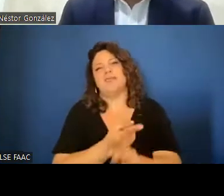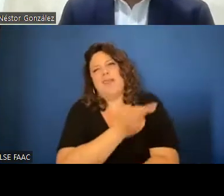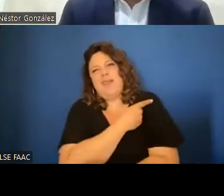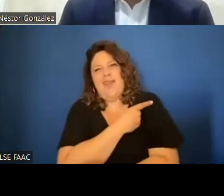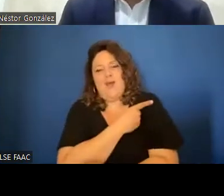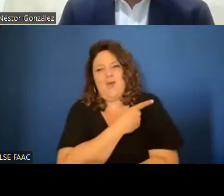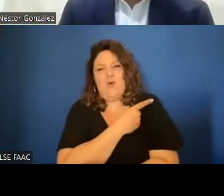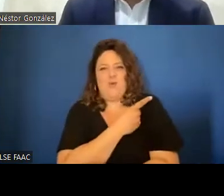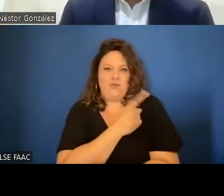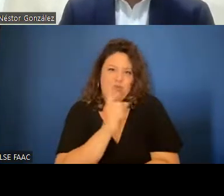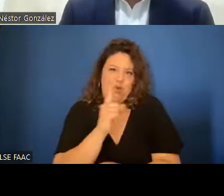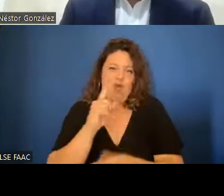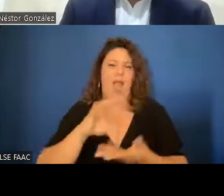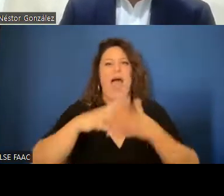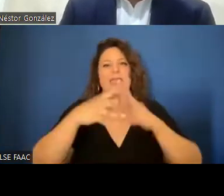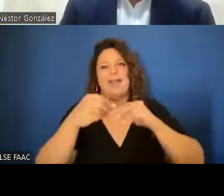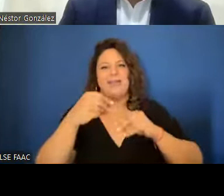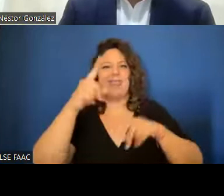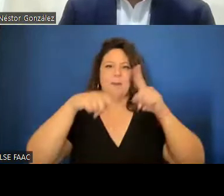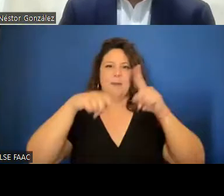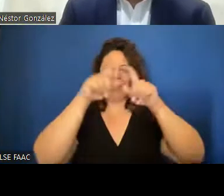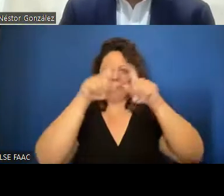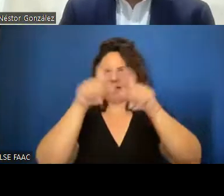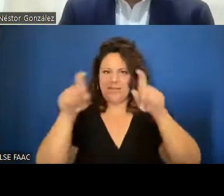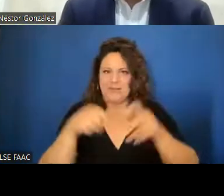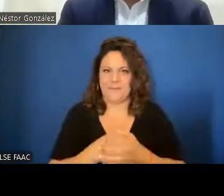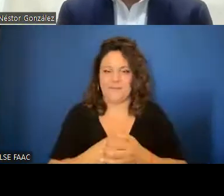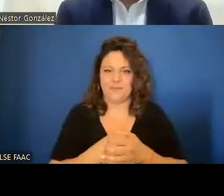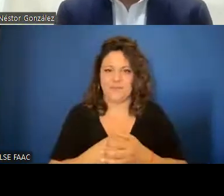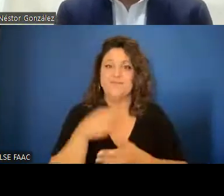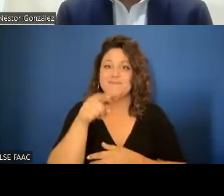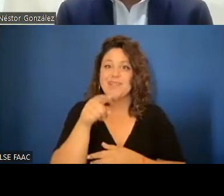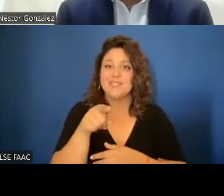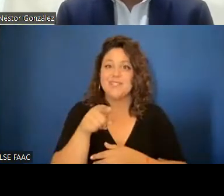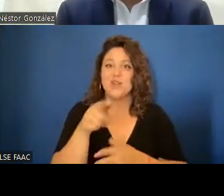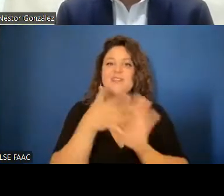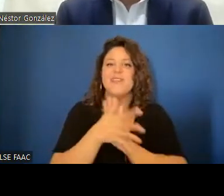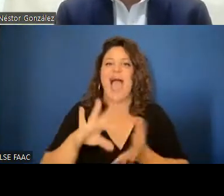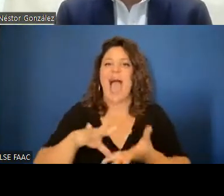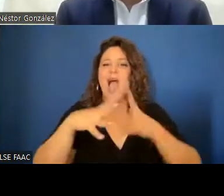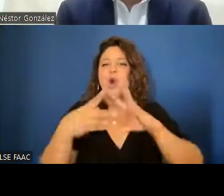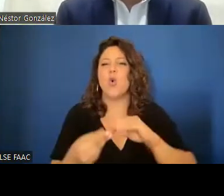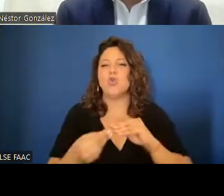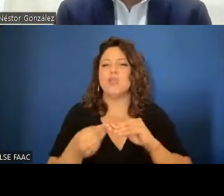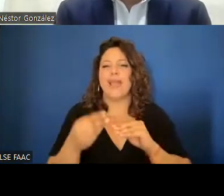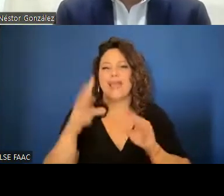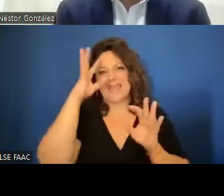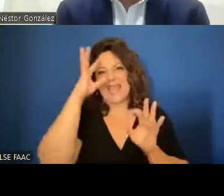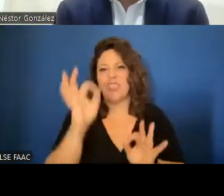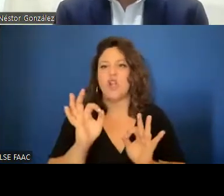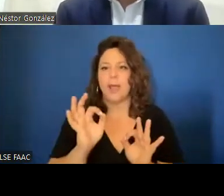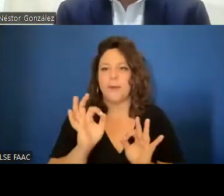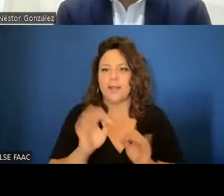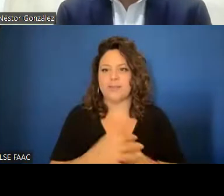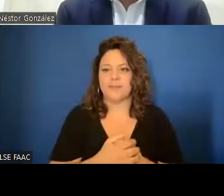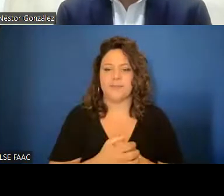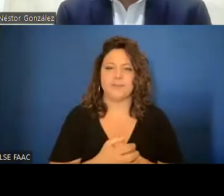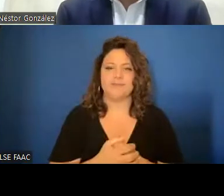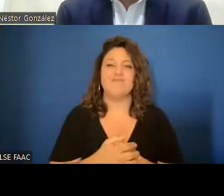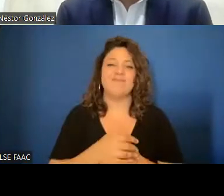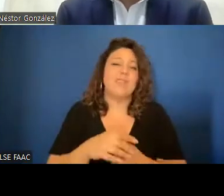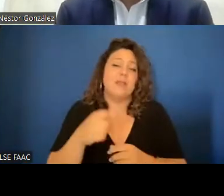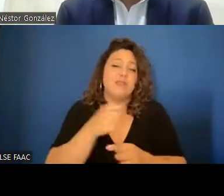o en el foco donde estamos nosotros, que es las personas con discapacidad, ¿detectas tú que